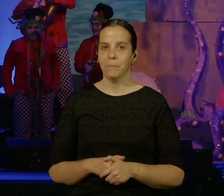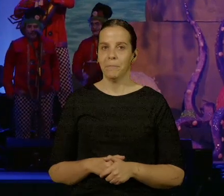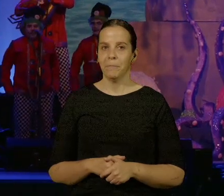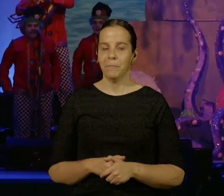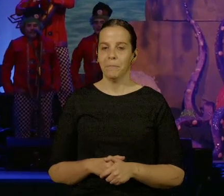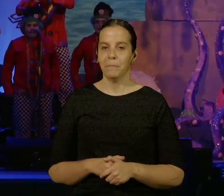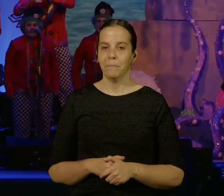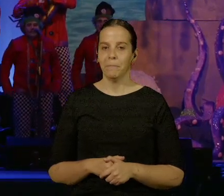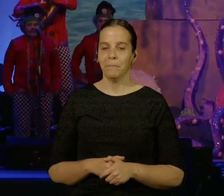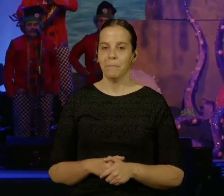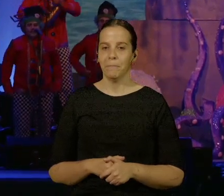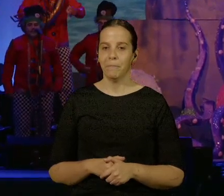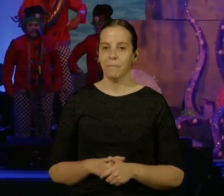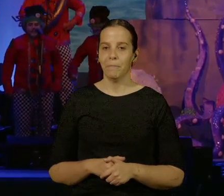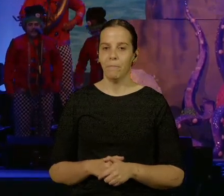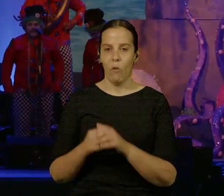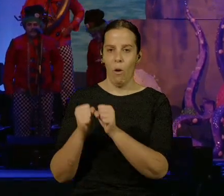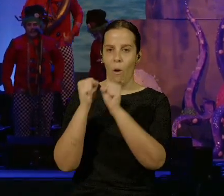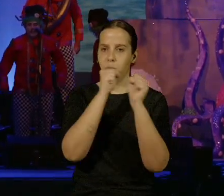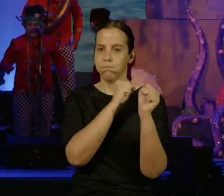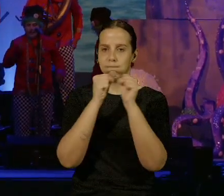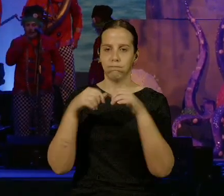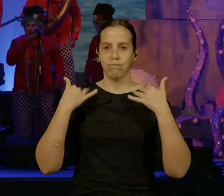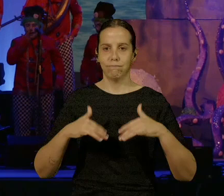Eso sí que es un pedazo muy.